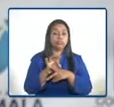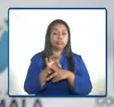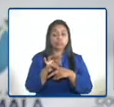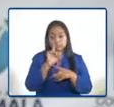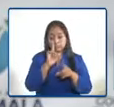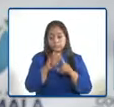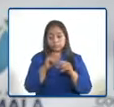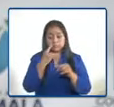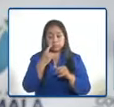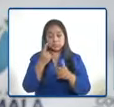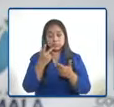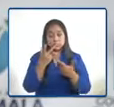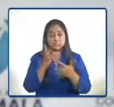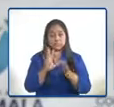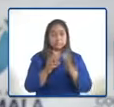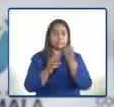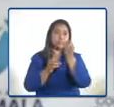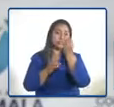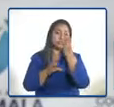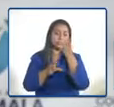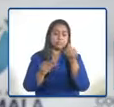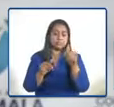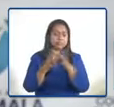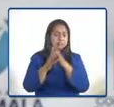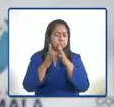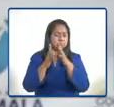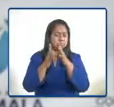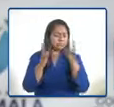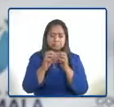ese sentido, comentarles que hemos hecho un gran esfuerzo porque